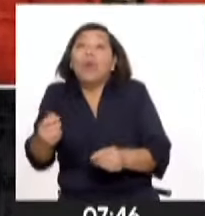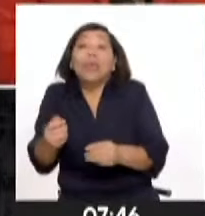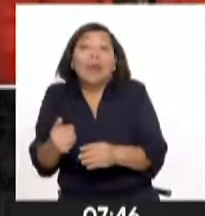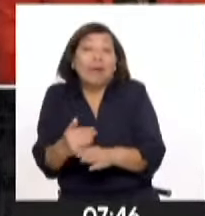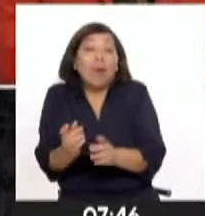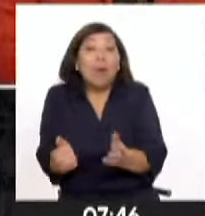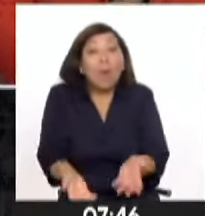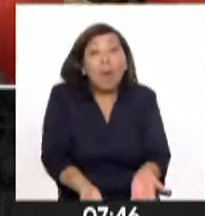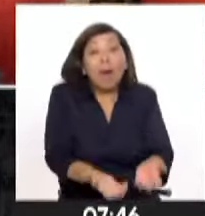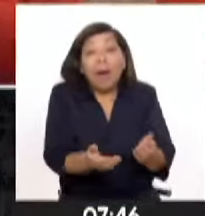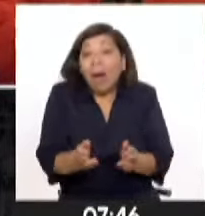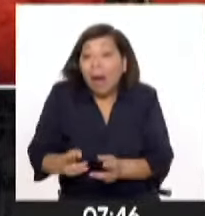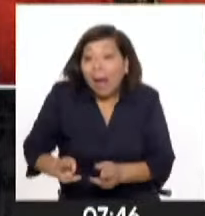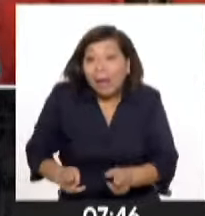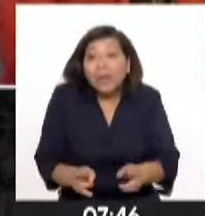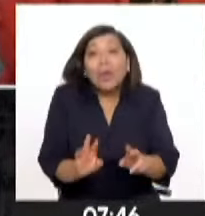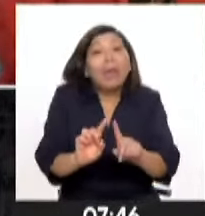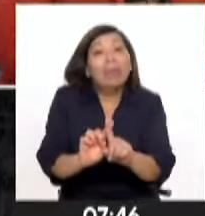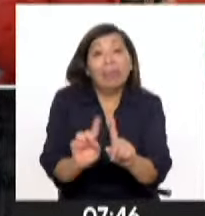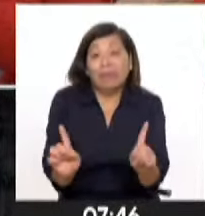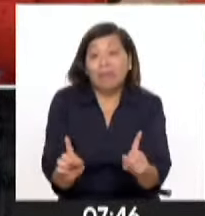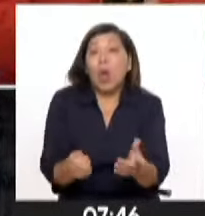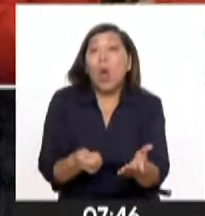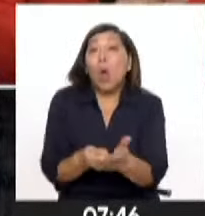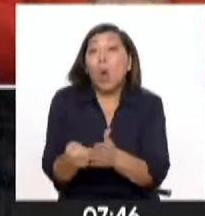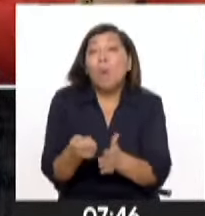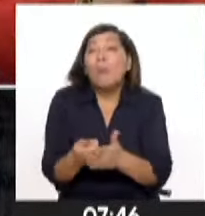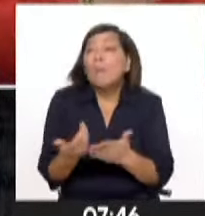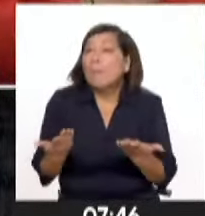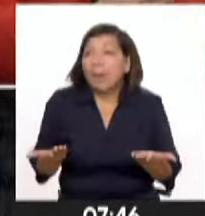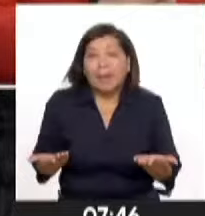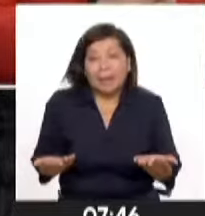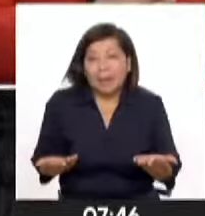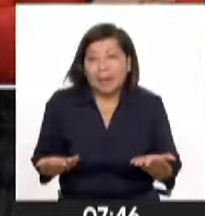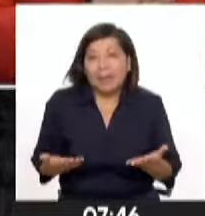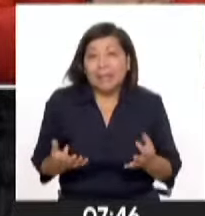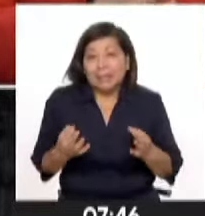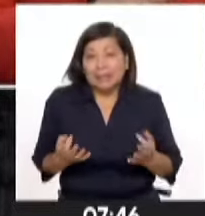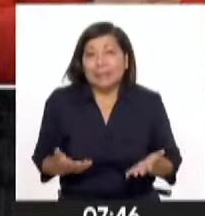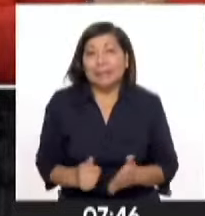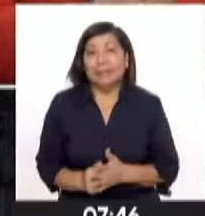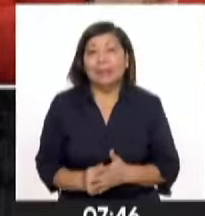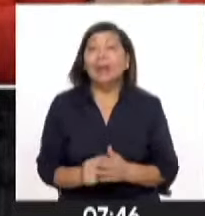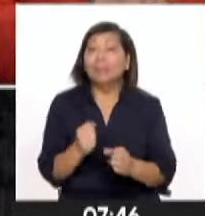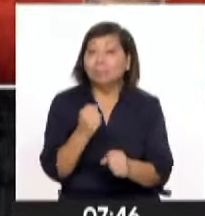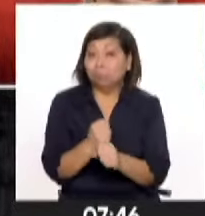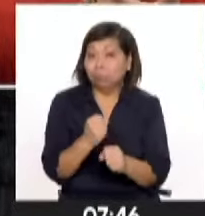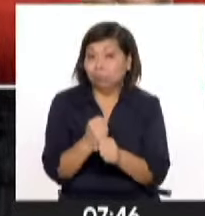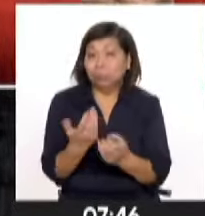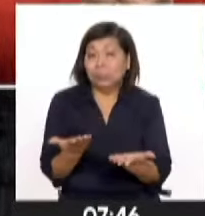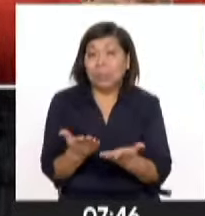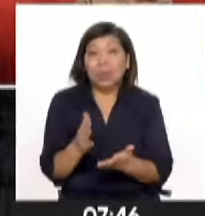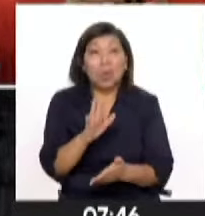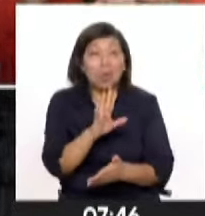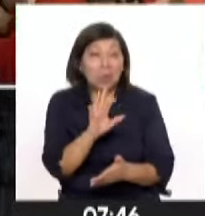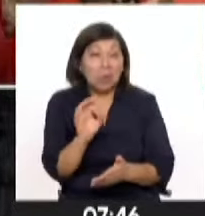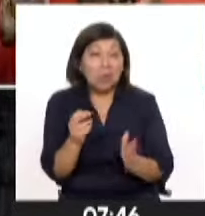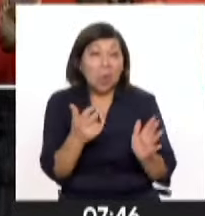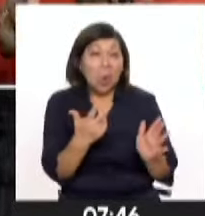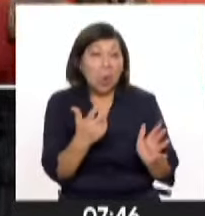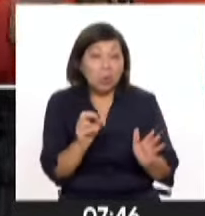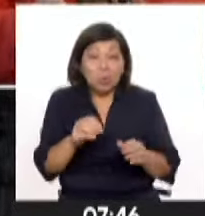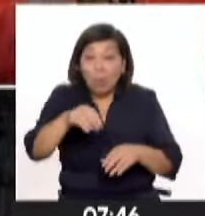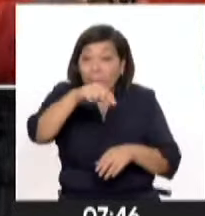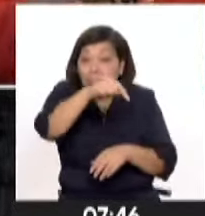la limpieza de los ríos. Entonces, estamos comprando maquinaria, ¿para qué? Porque si bien es cierto, vamos a trabajar en los